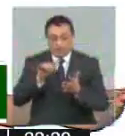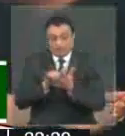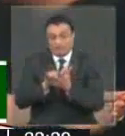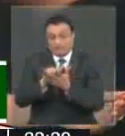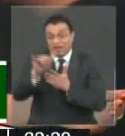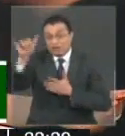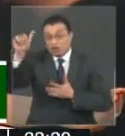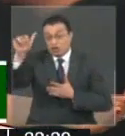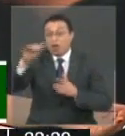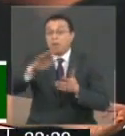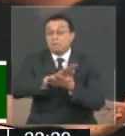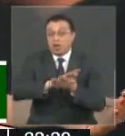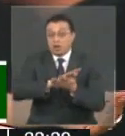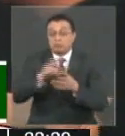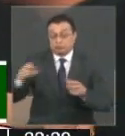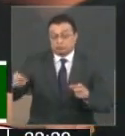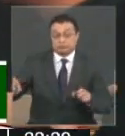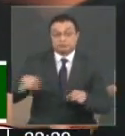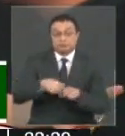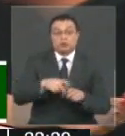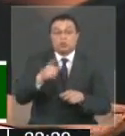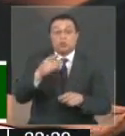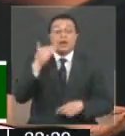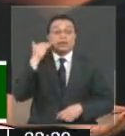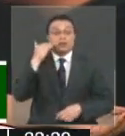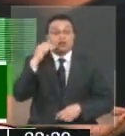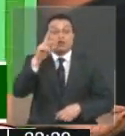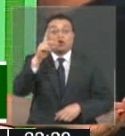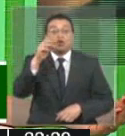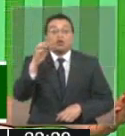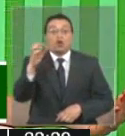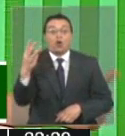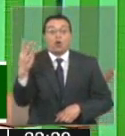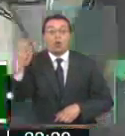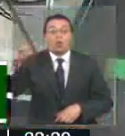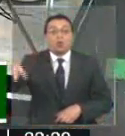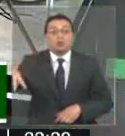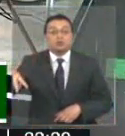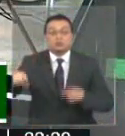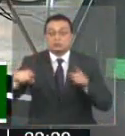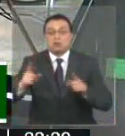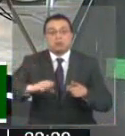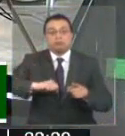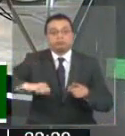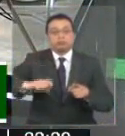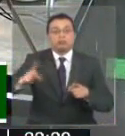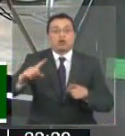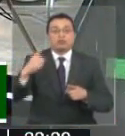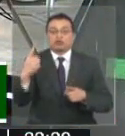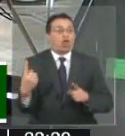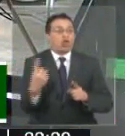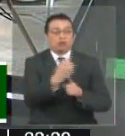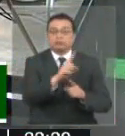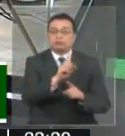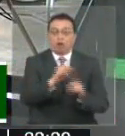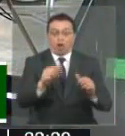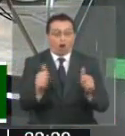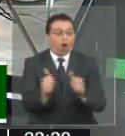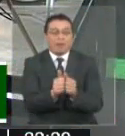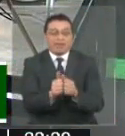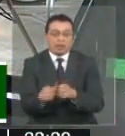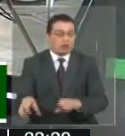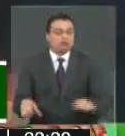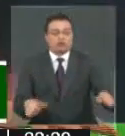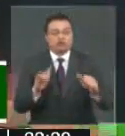por ejemplo, lleven a un chico con síndrome de Down. Y que se niegan y que no lo dejan subir solo y que quieren que vaya con